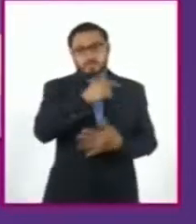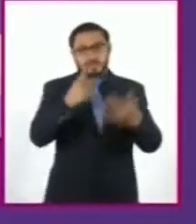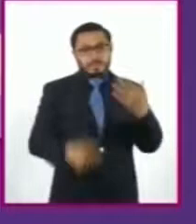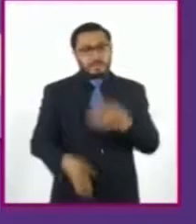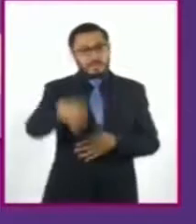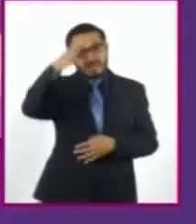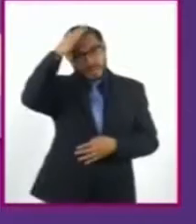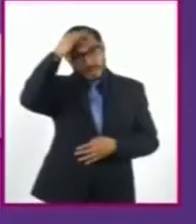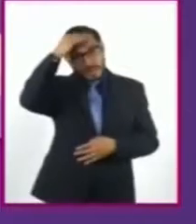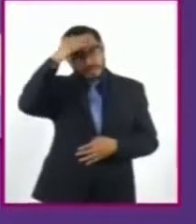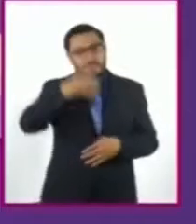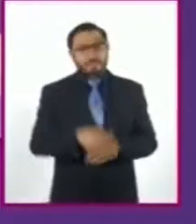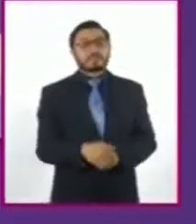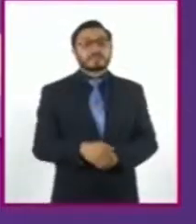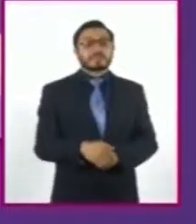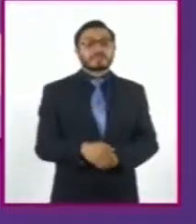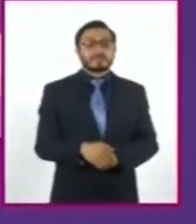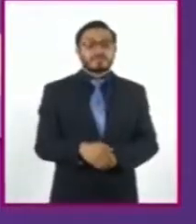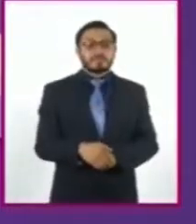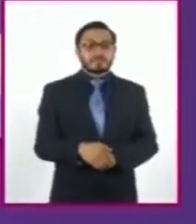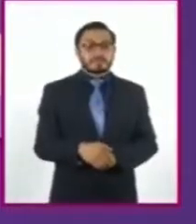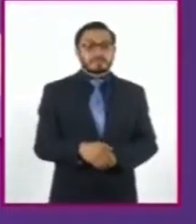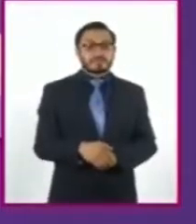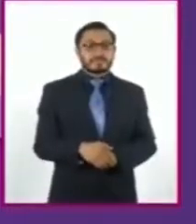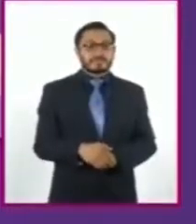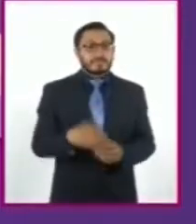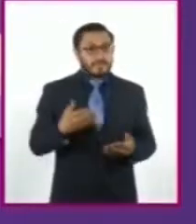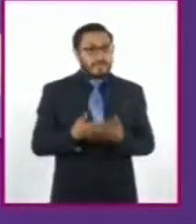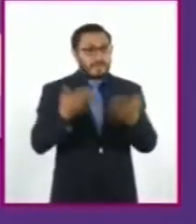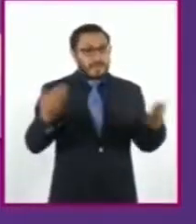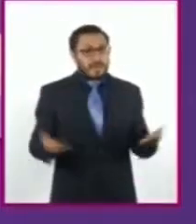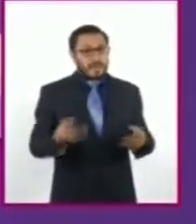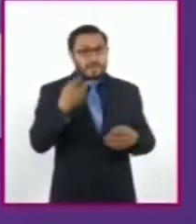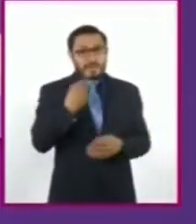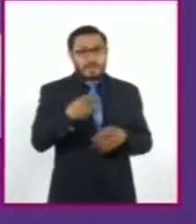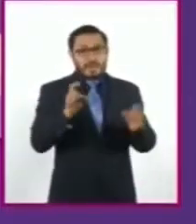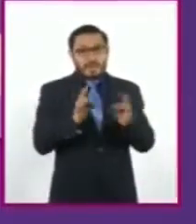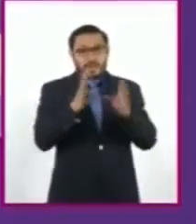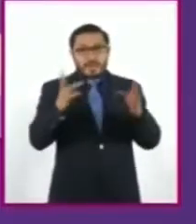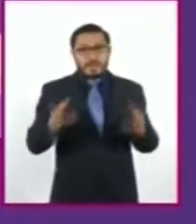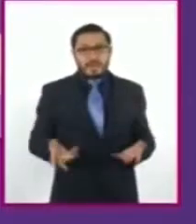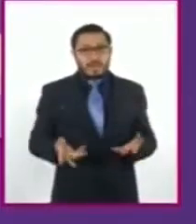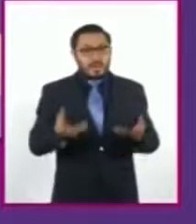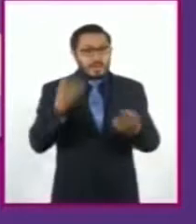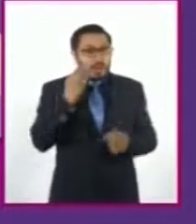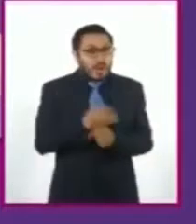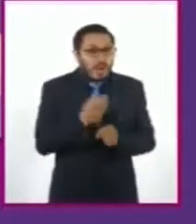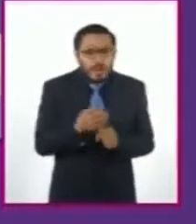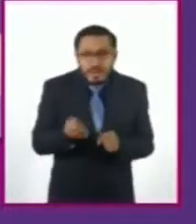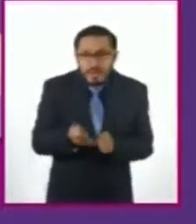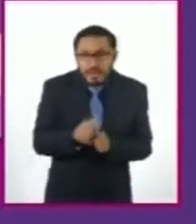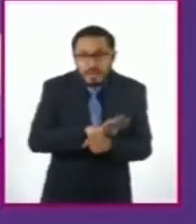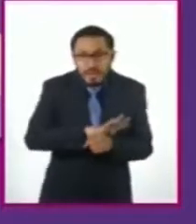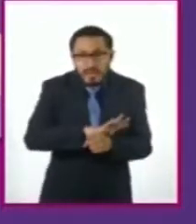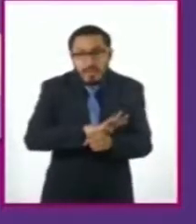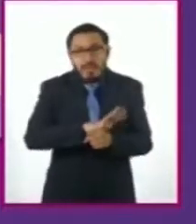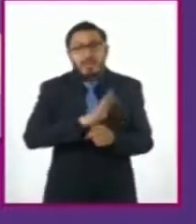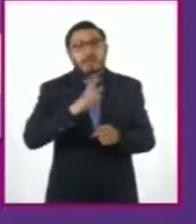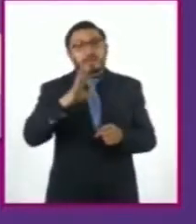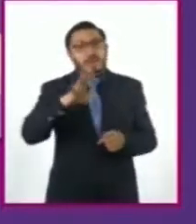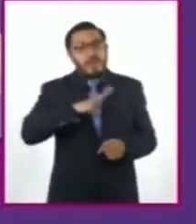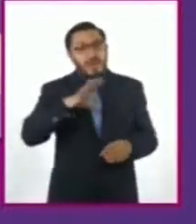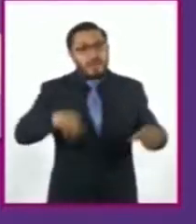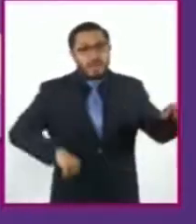conocimiento. Ahora, en esta situación que vivimos por la pandemia, la actividad que puede